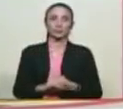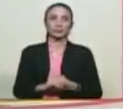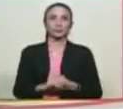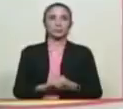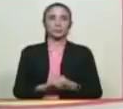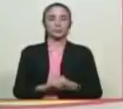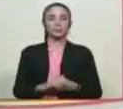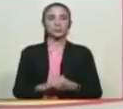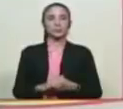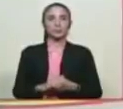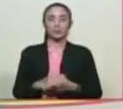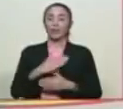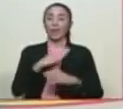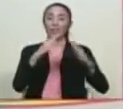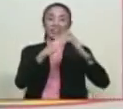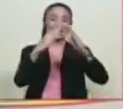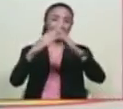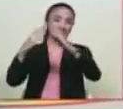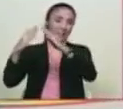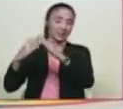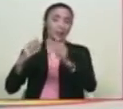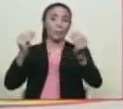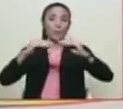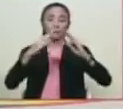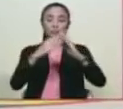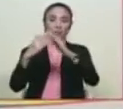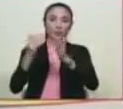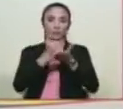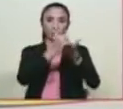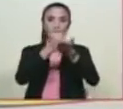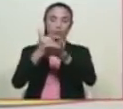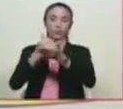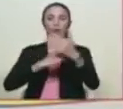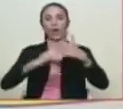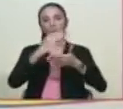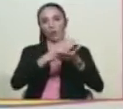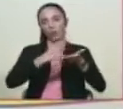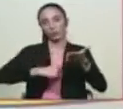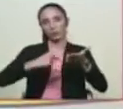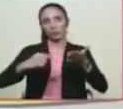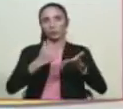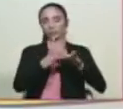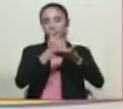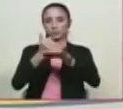incrementar la inversión en vivienda en el marco del contrato colectivo.